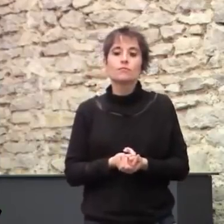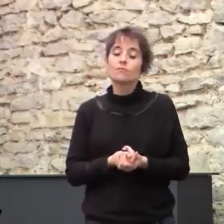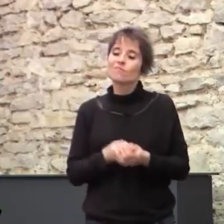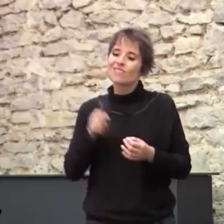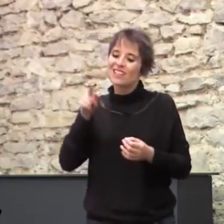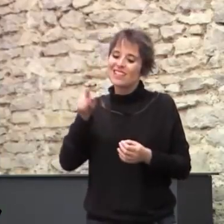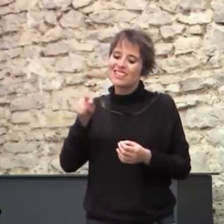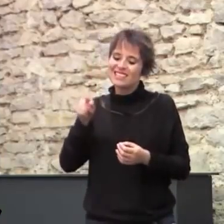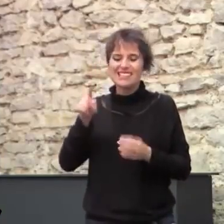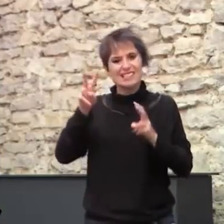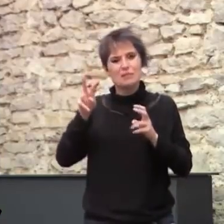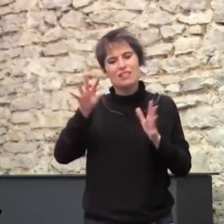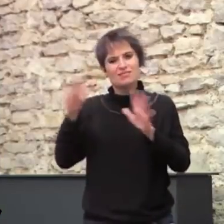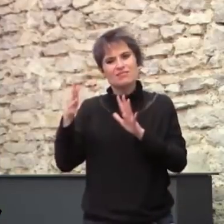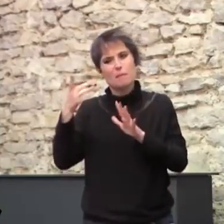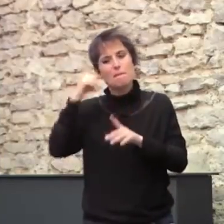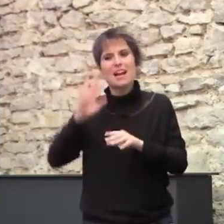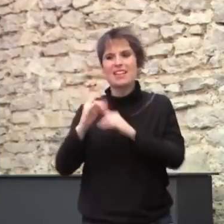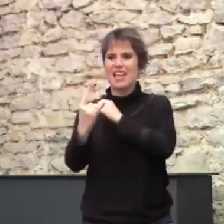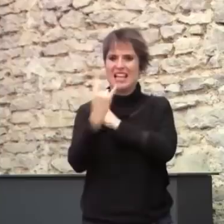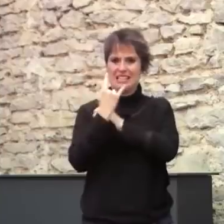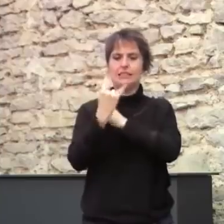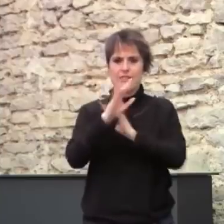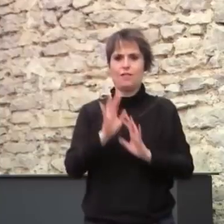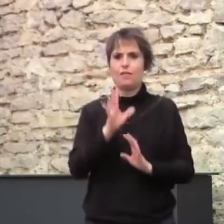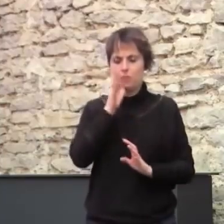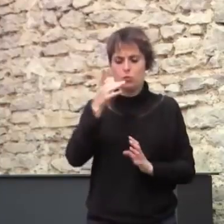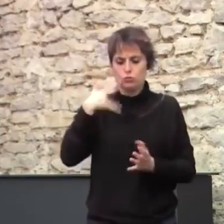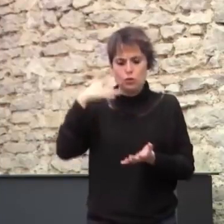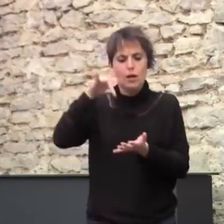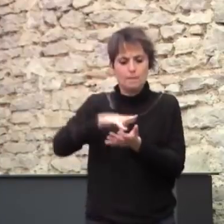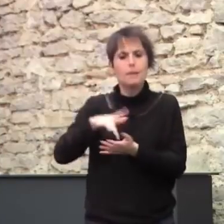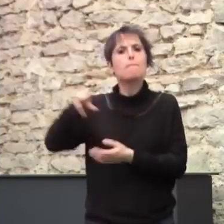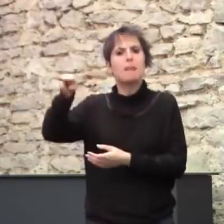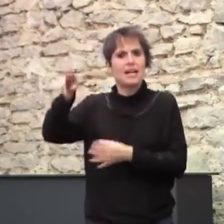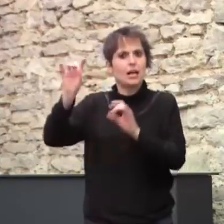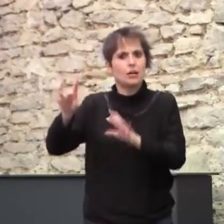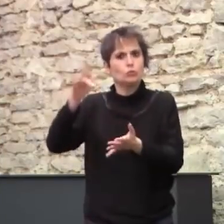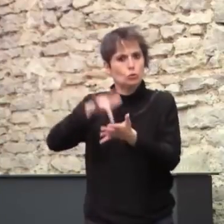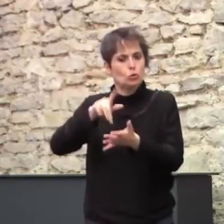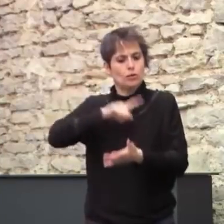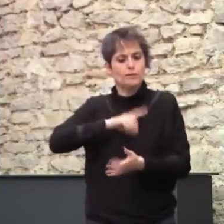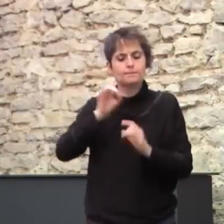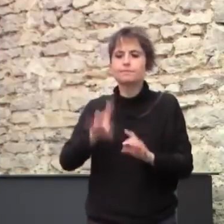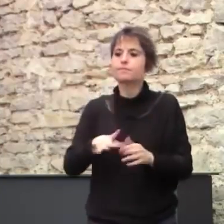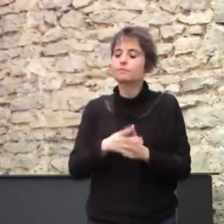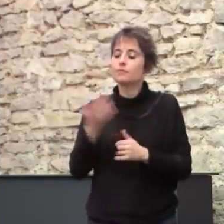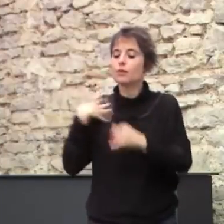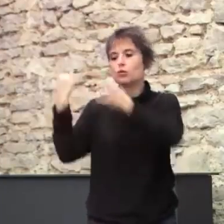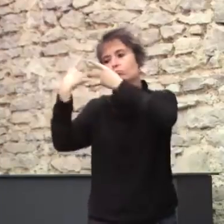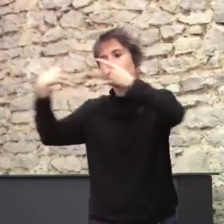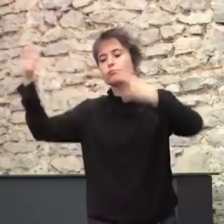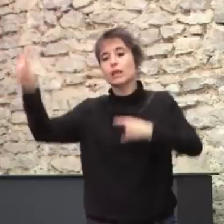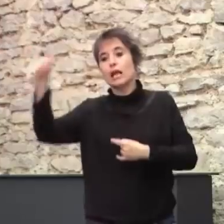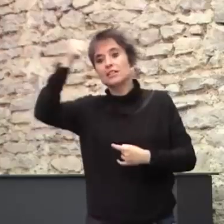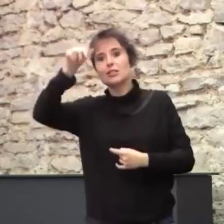Y esto yo lo veo como una estafa, porque a mí me pasó también con una pareja, ¿no? Que me enamoré una